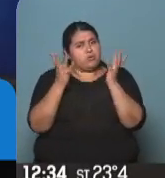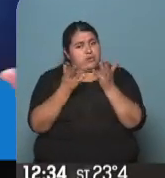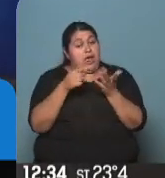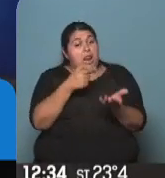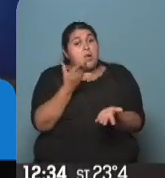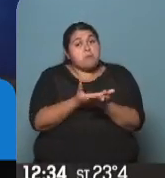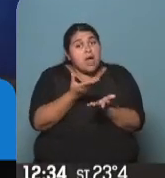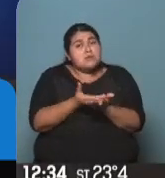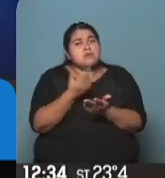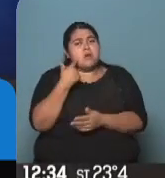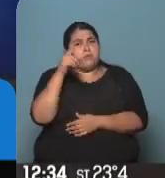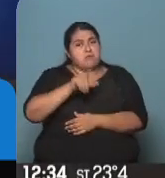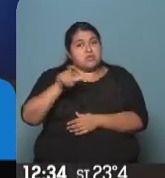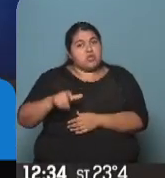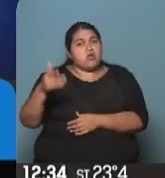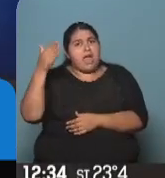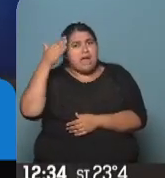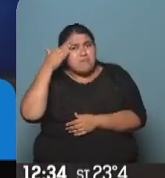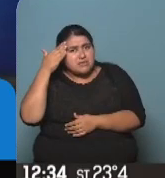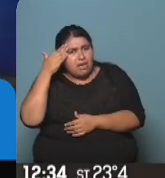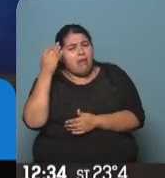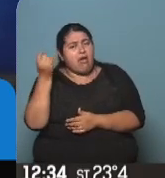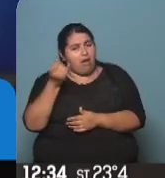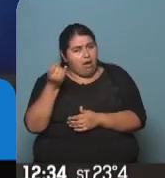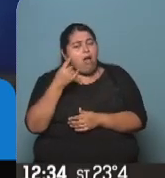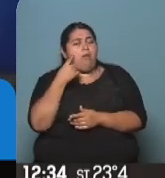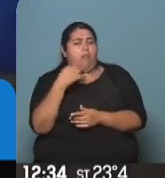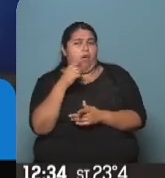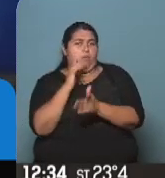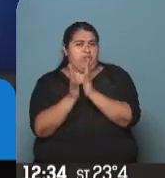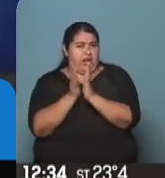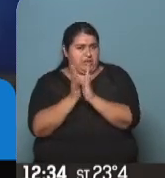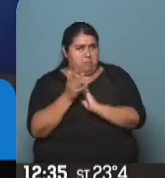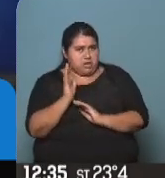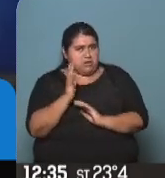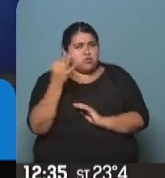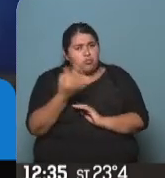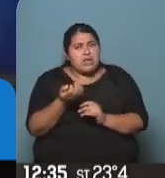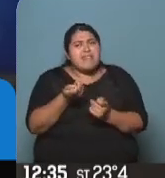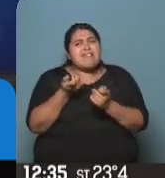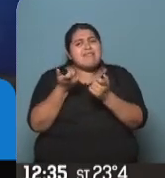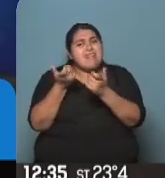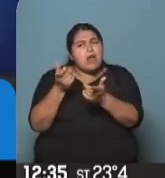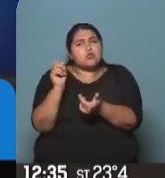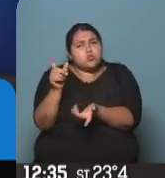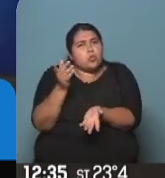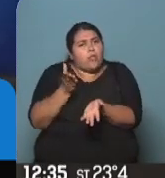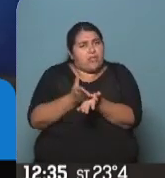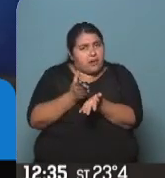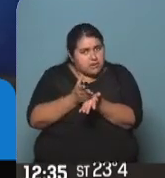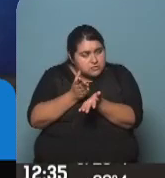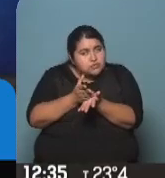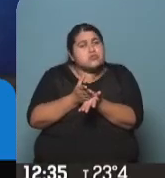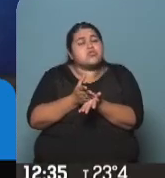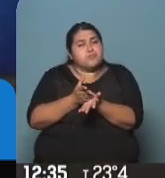personas con padecimientos mentales deben ser tratadas tratando de garantizar sus derechos. Esto, en lo que